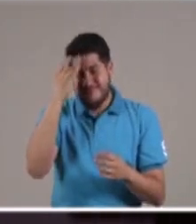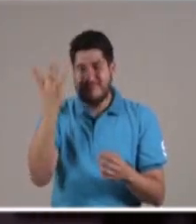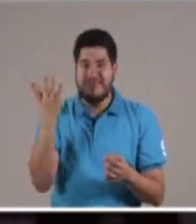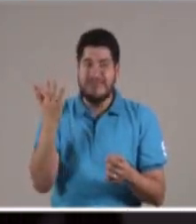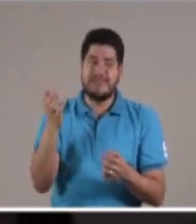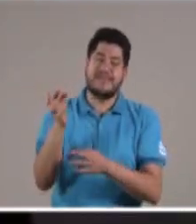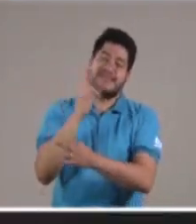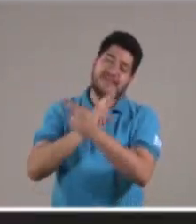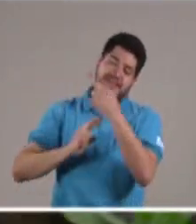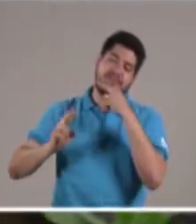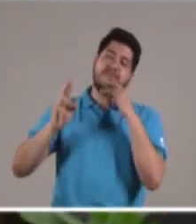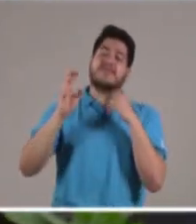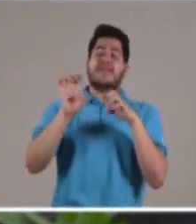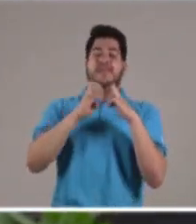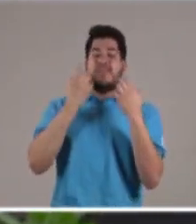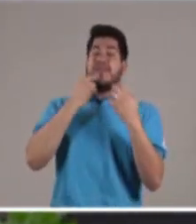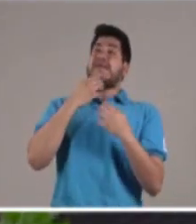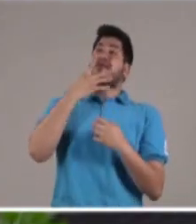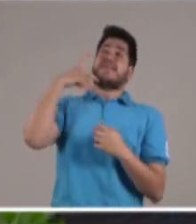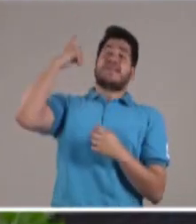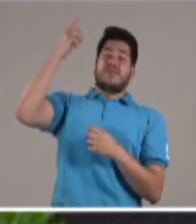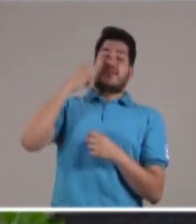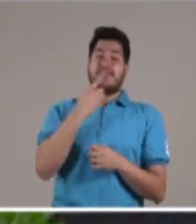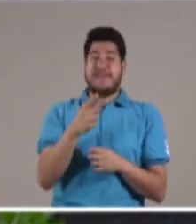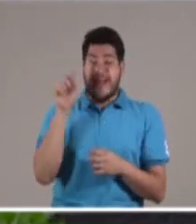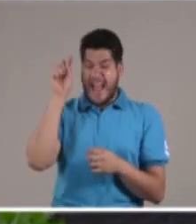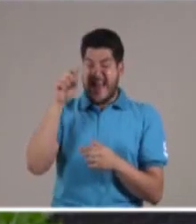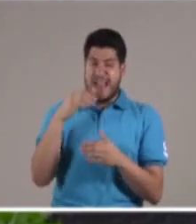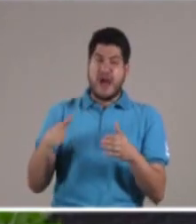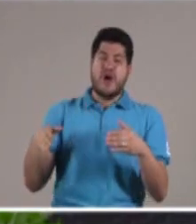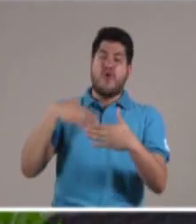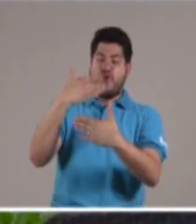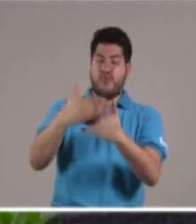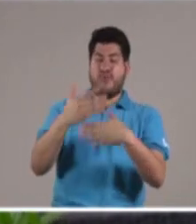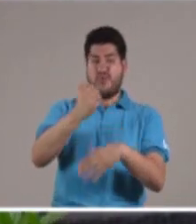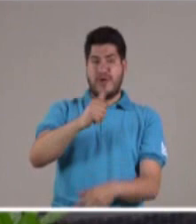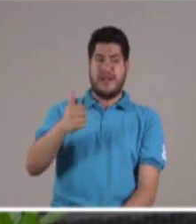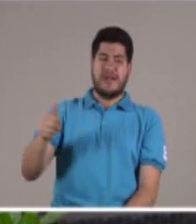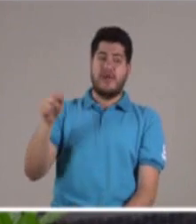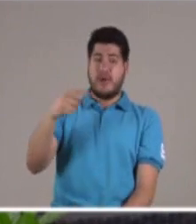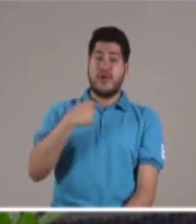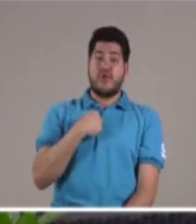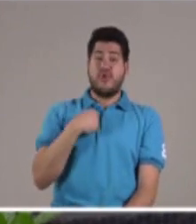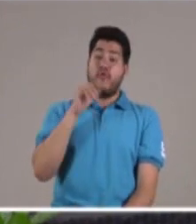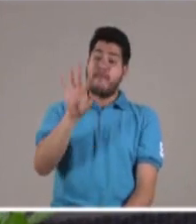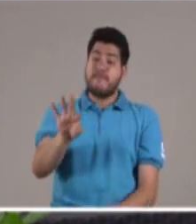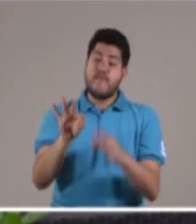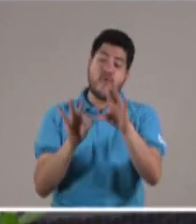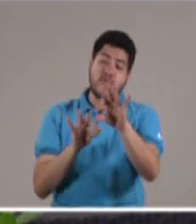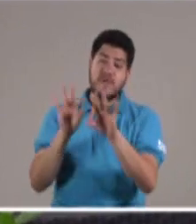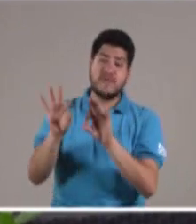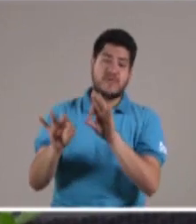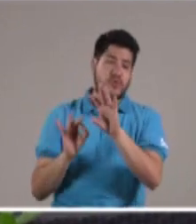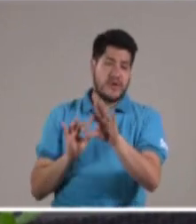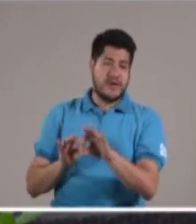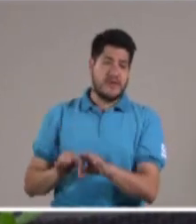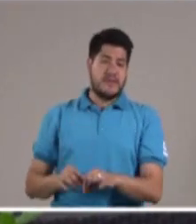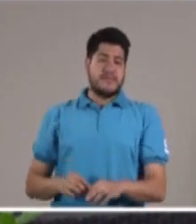al punto entonces viene Dios dice allá allá junto a las aguas junto a las aguas ahí voy a escoger